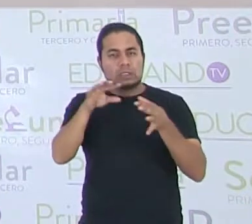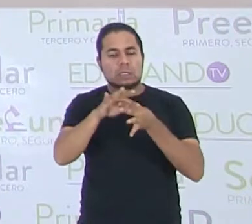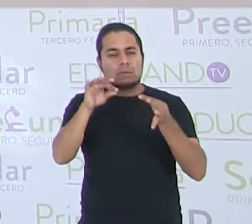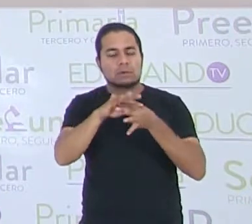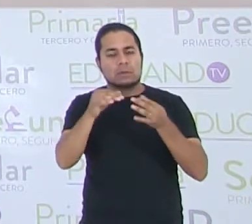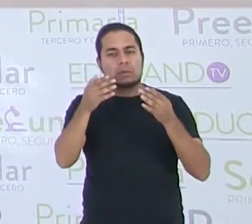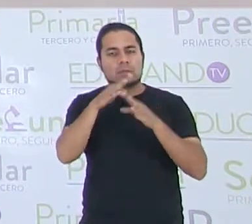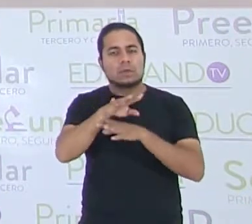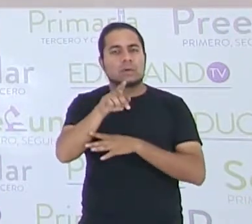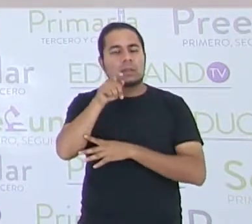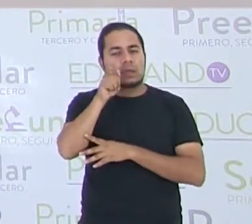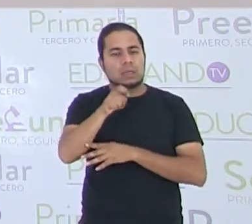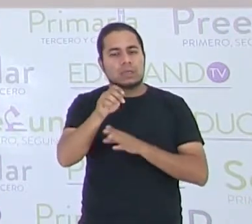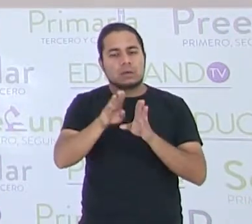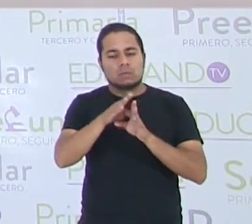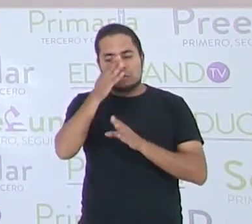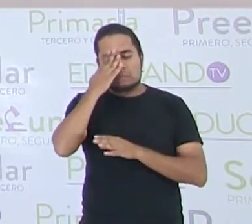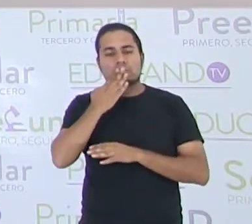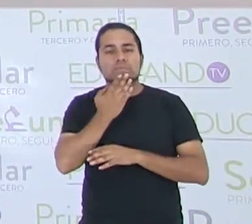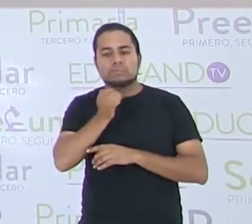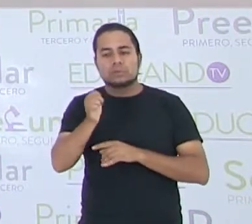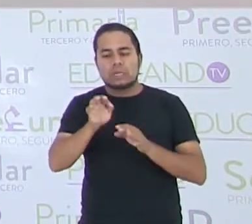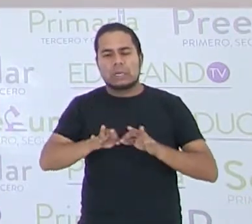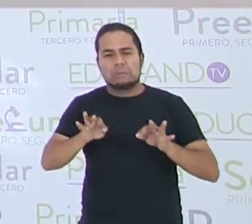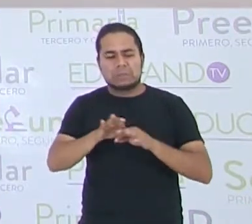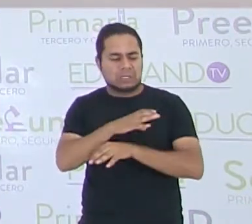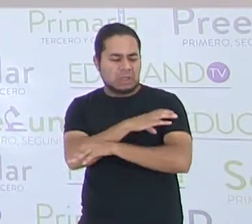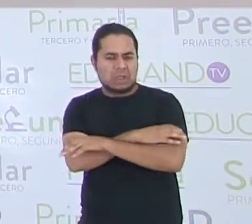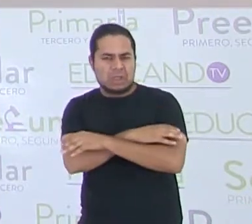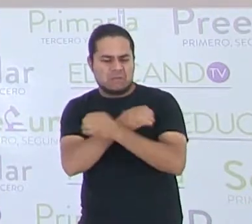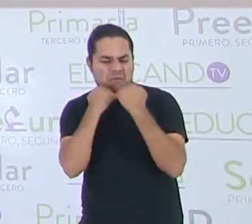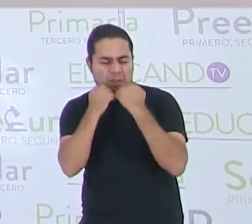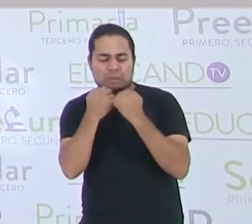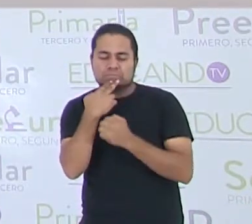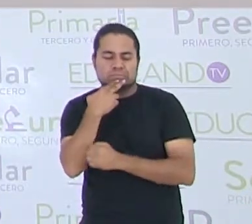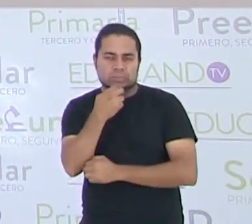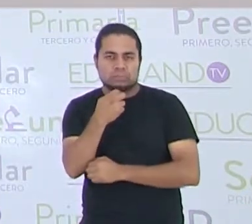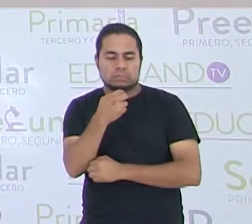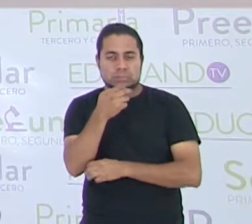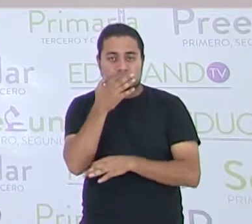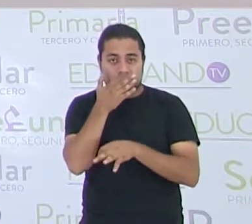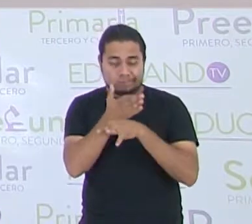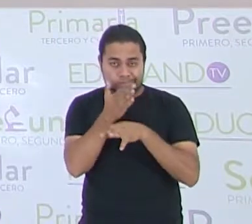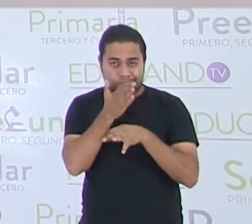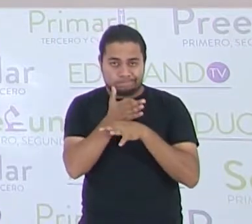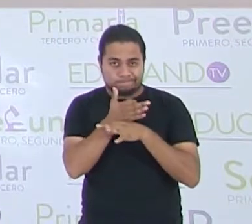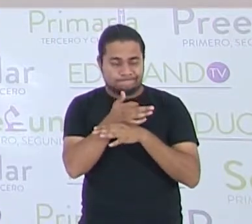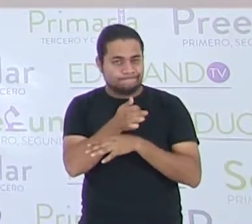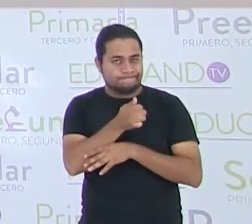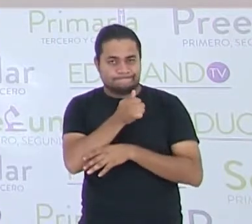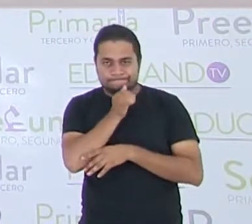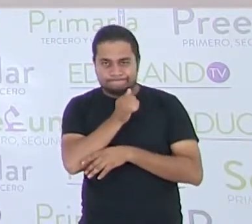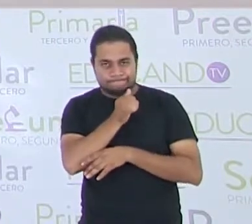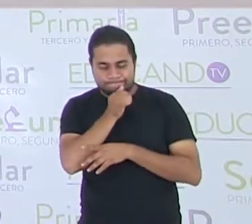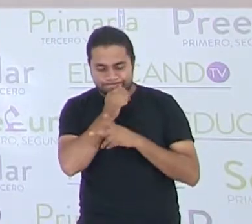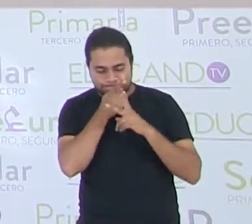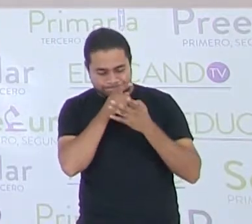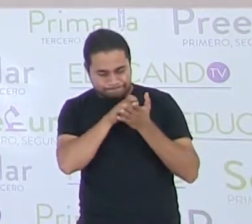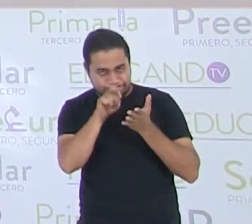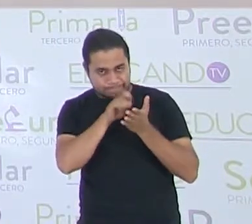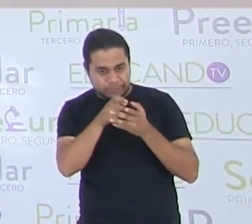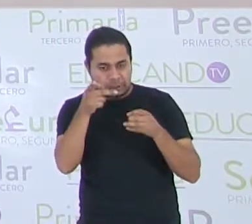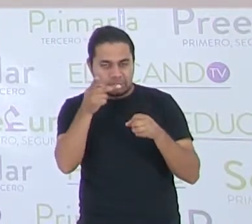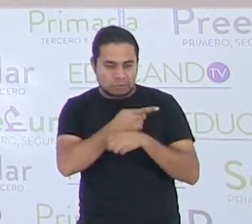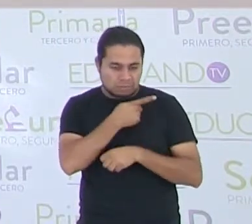habilidades más importantes que la fuerza. Bueno, hasta acá todavía no empiezo a decir qué